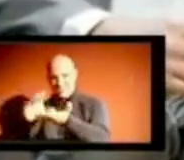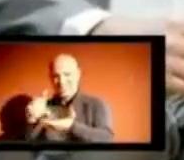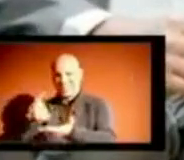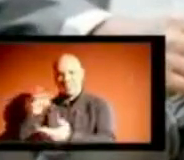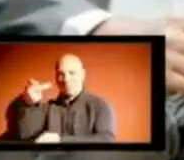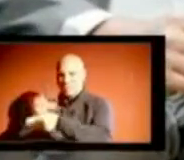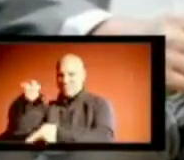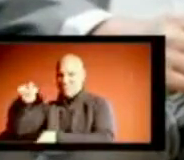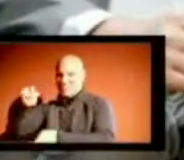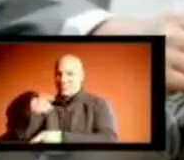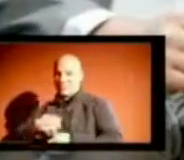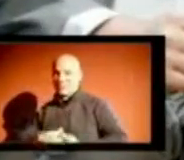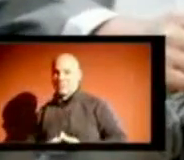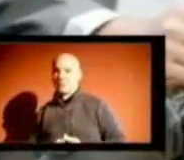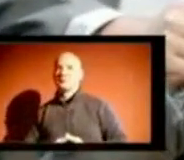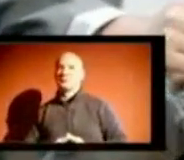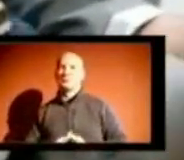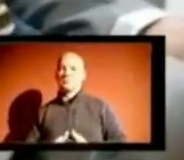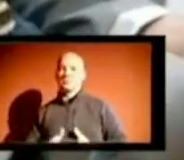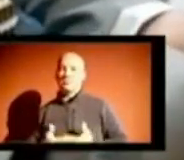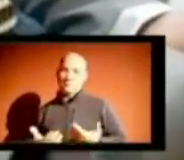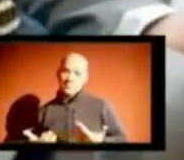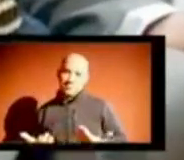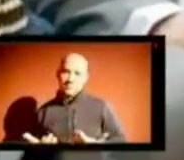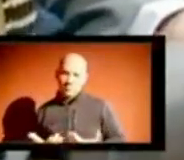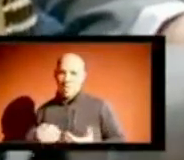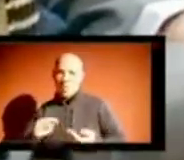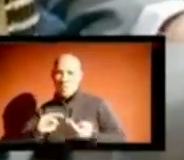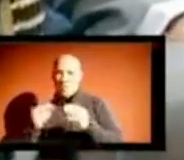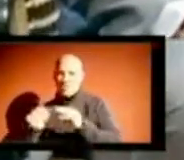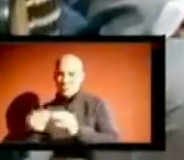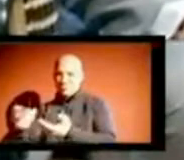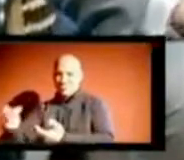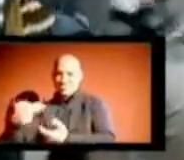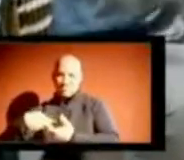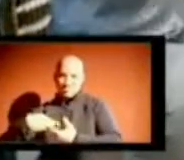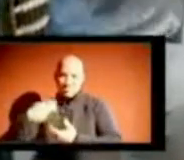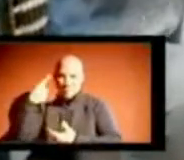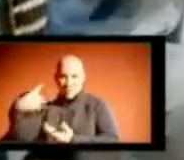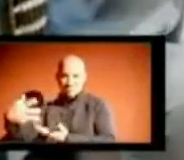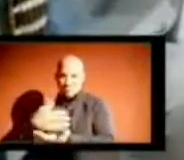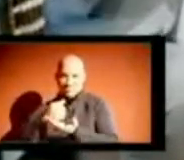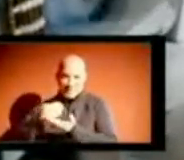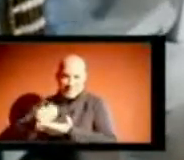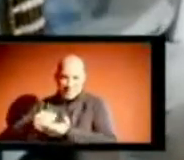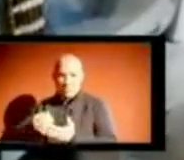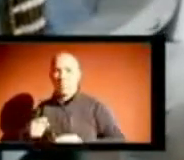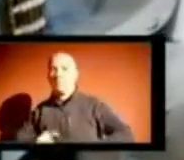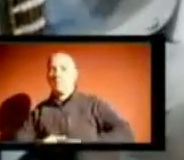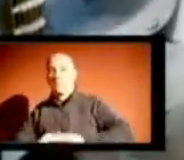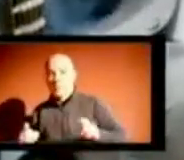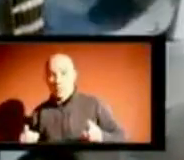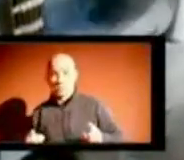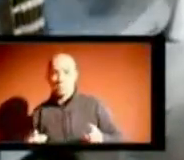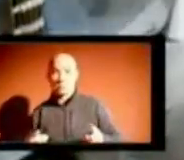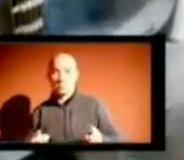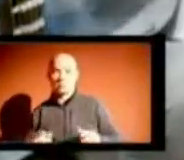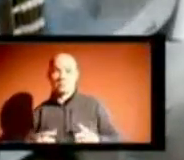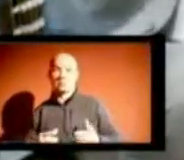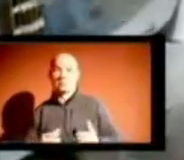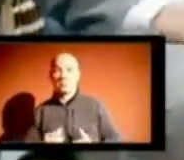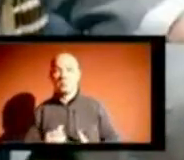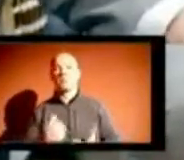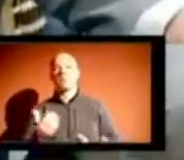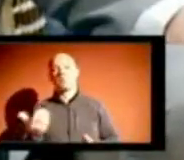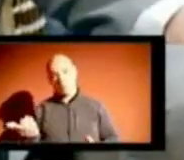respetar la participación que tienen los municipios en el impuesto. Pero hay ahí una cantidad que en algún